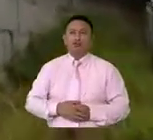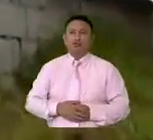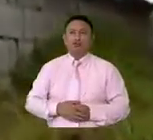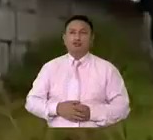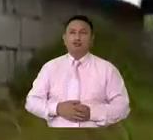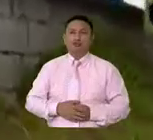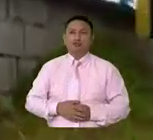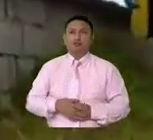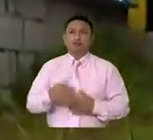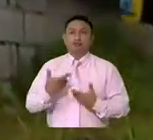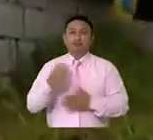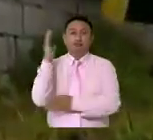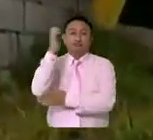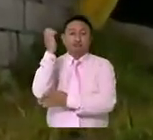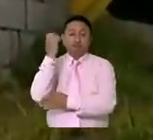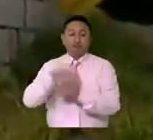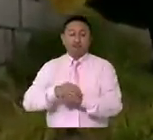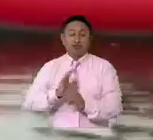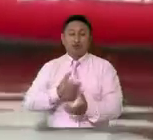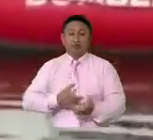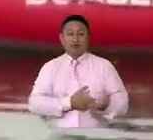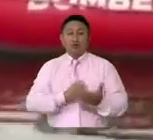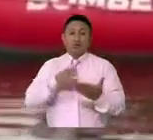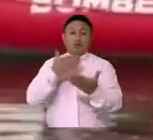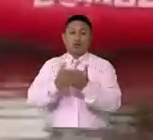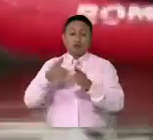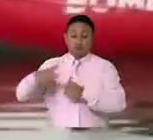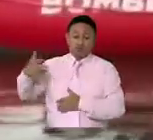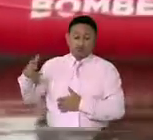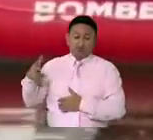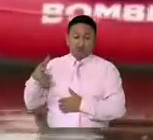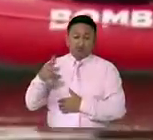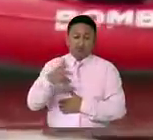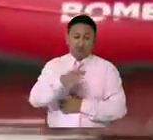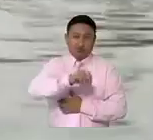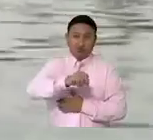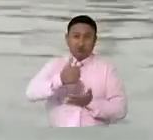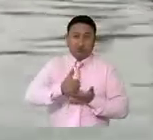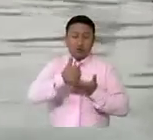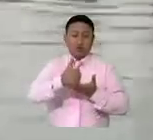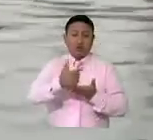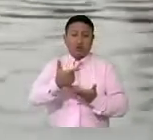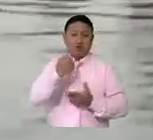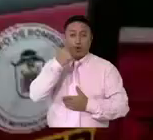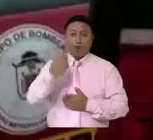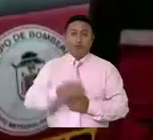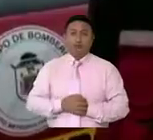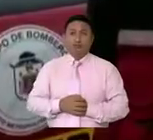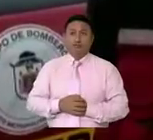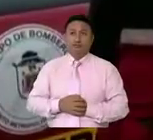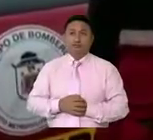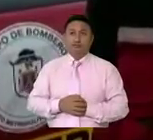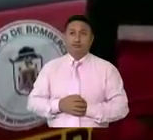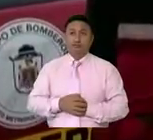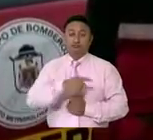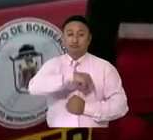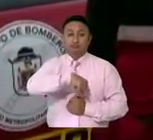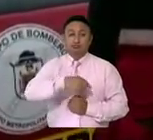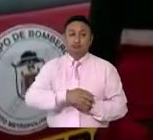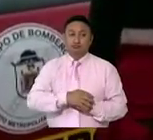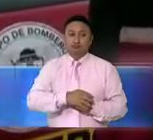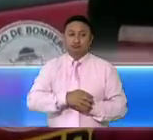Tras la emergencia, personal del Cuerpo de Bomberos acudió al lugar para realizar el rescate del hombre. Que se trabajó con